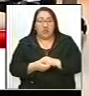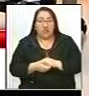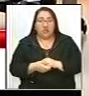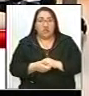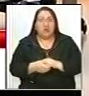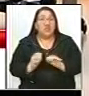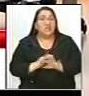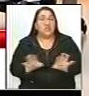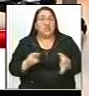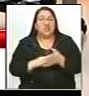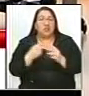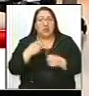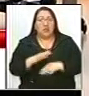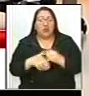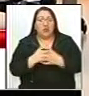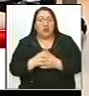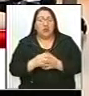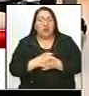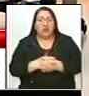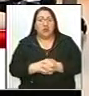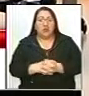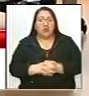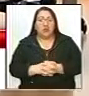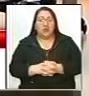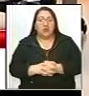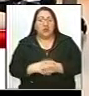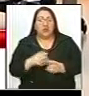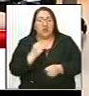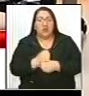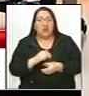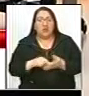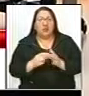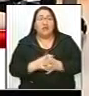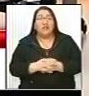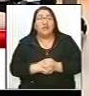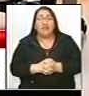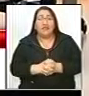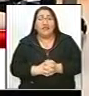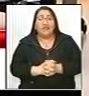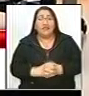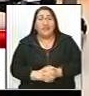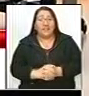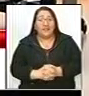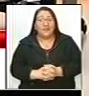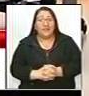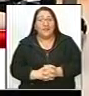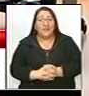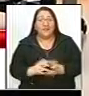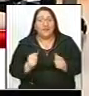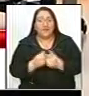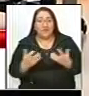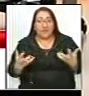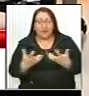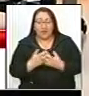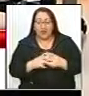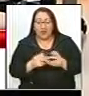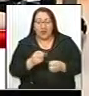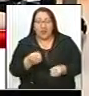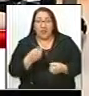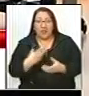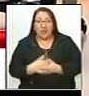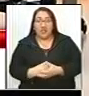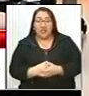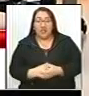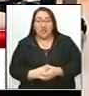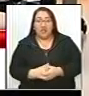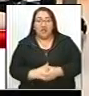sin, para no salirnos de ese marco, cuál sería nuestro planteamiento ante JICA para que nos dé la aceptación, para que nos den el ok, y